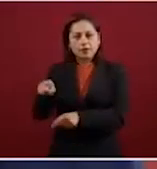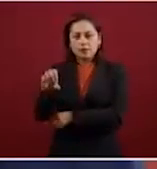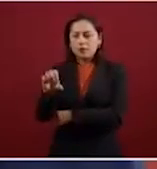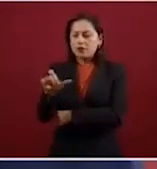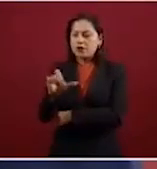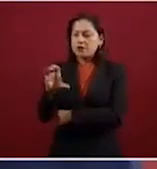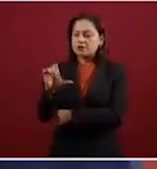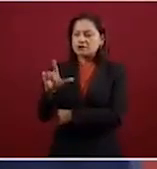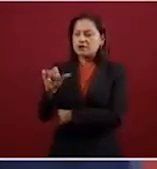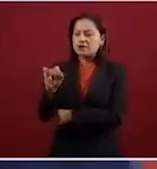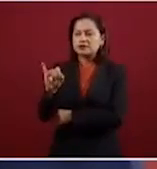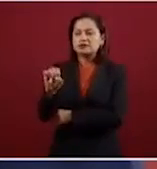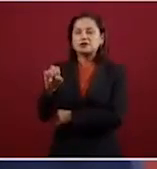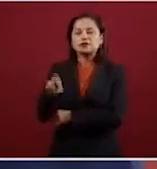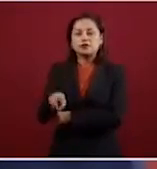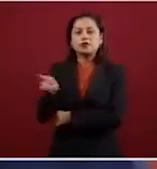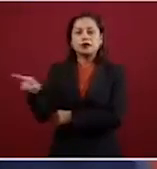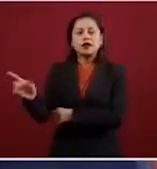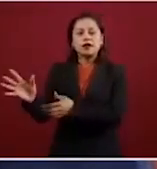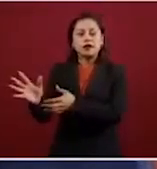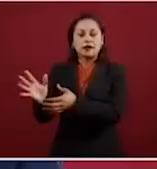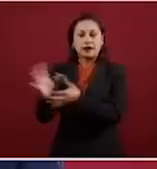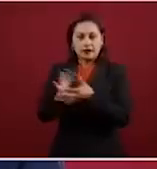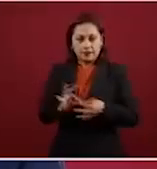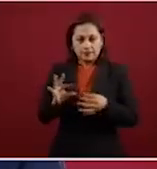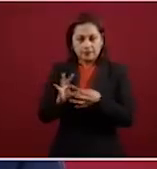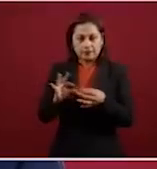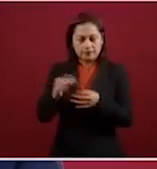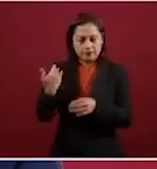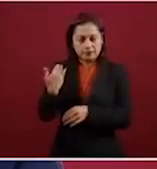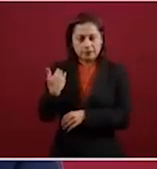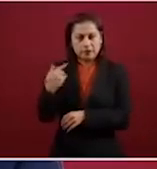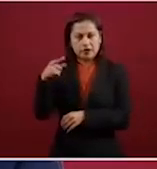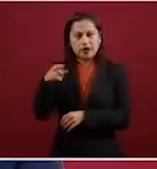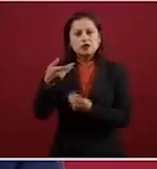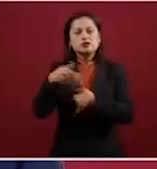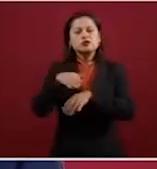de la piratería que hay en el Golfo,